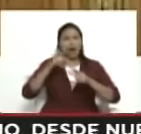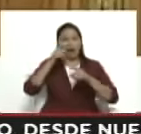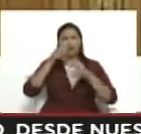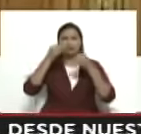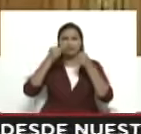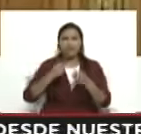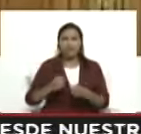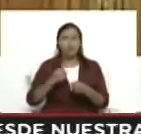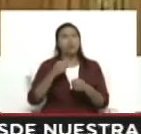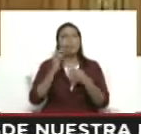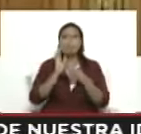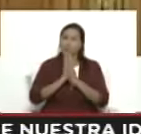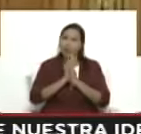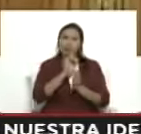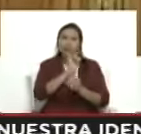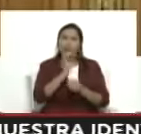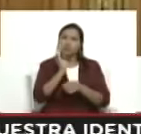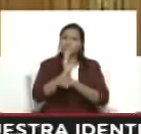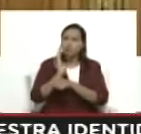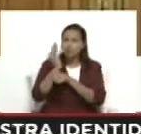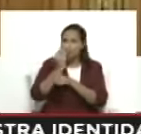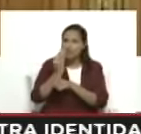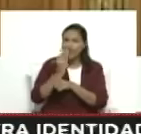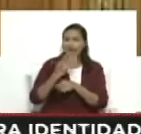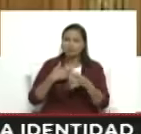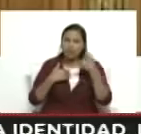ten cuidado. Ten cuidado, ¿no?